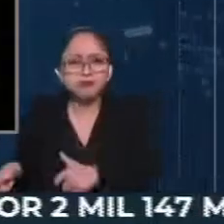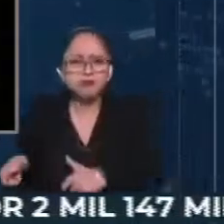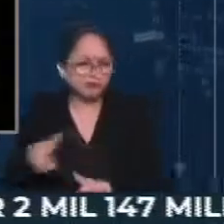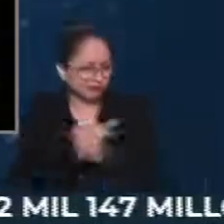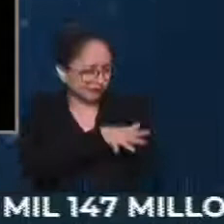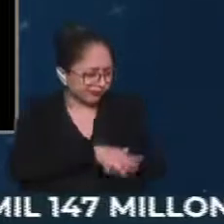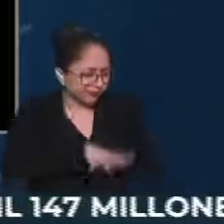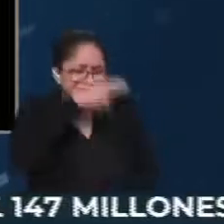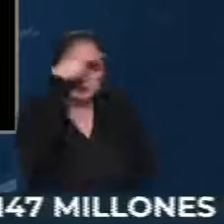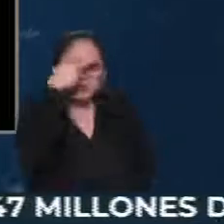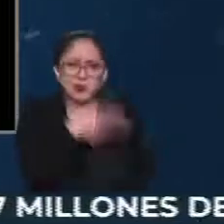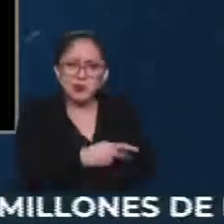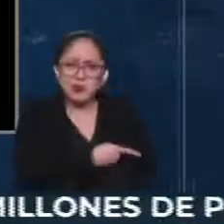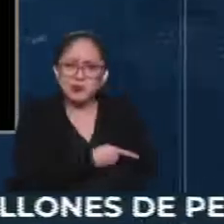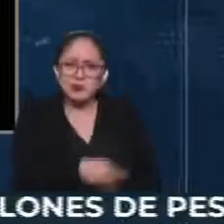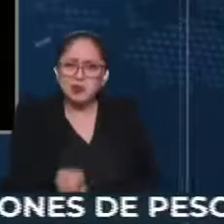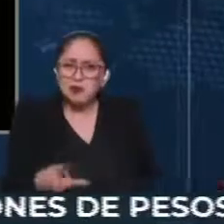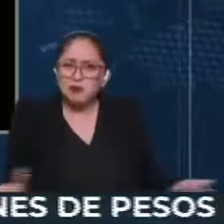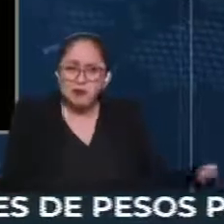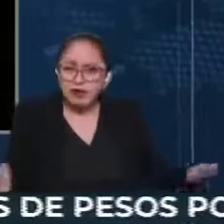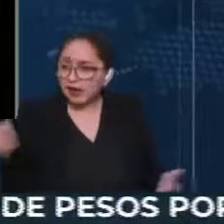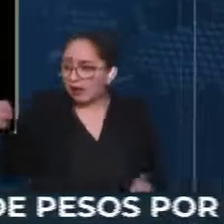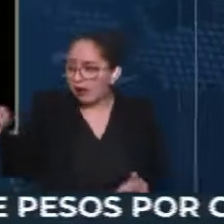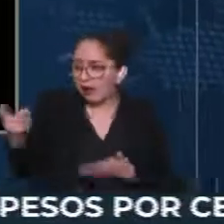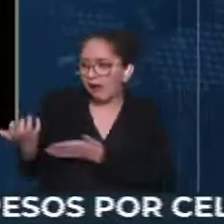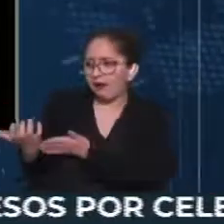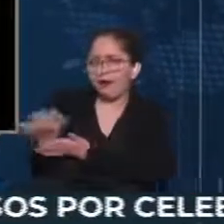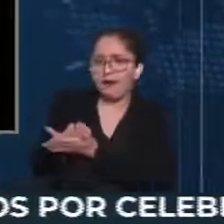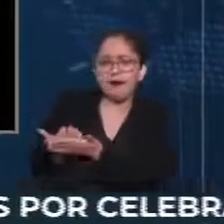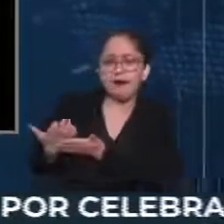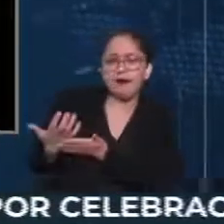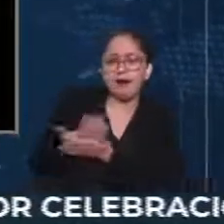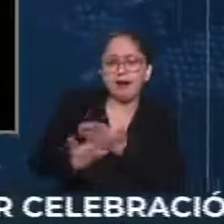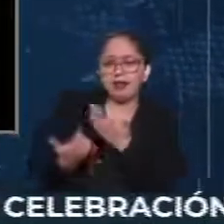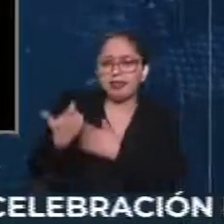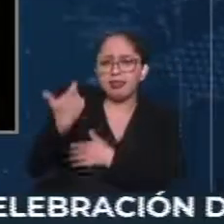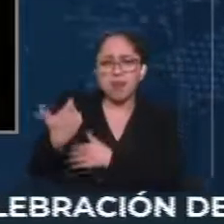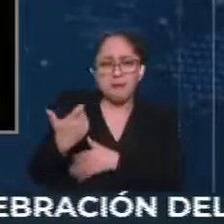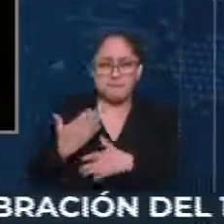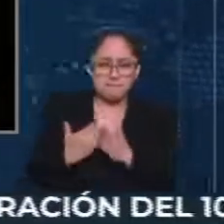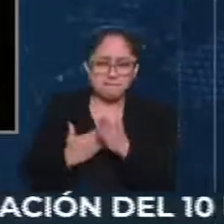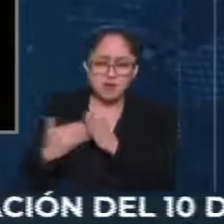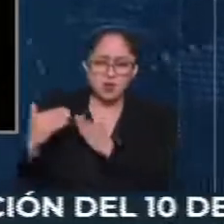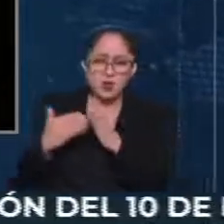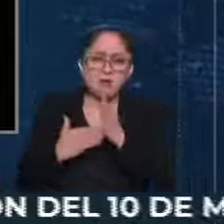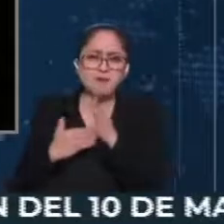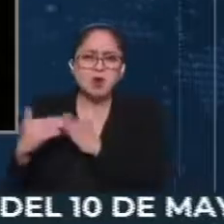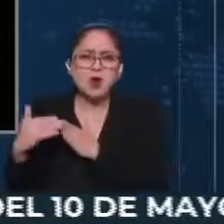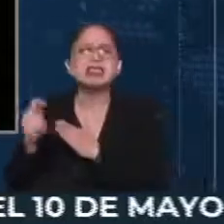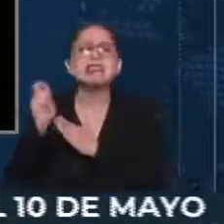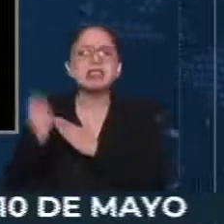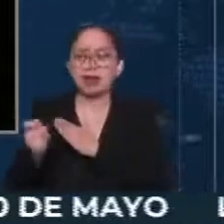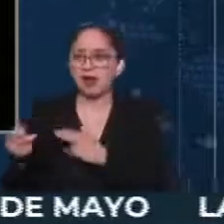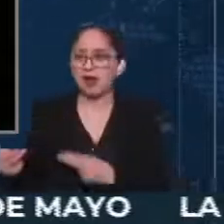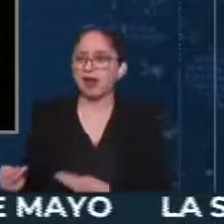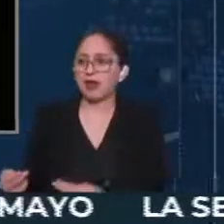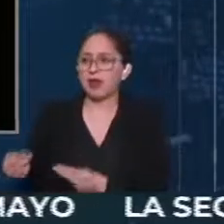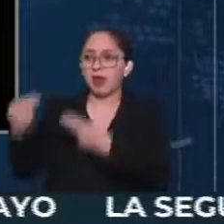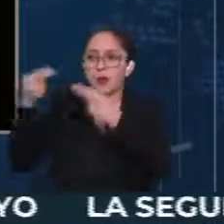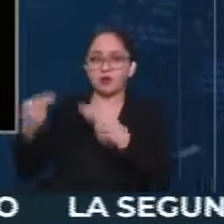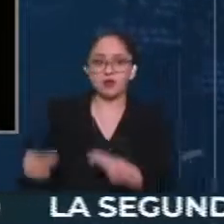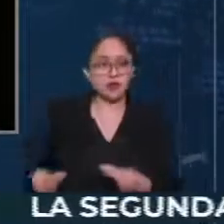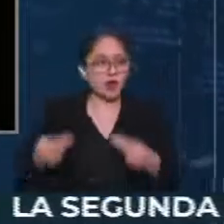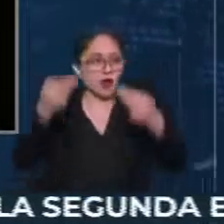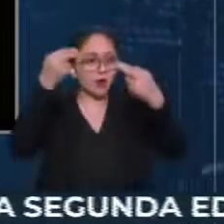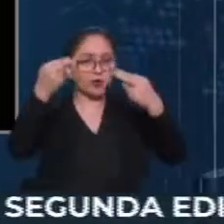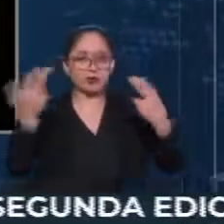mediática en donde tengan ganancias por millones de pesos con negocios que en realidad no valen esa